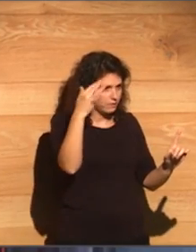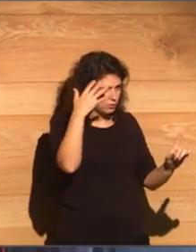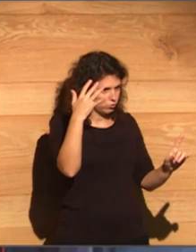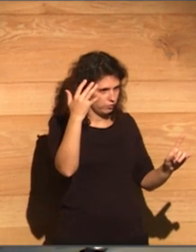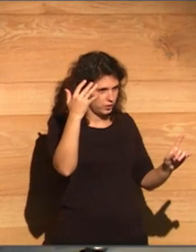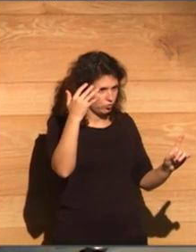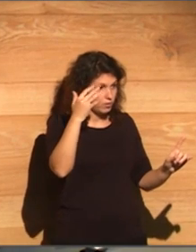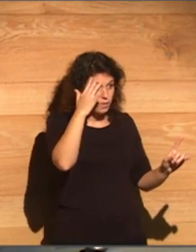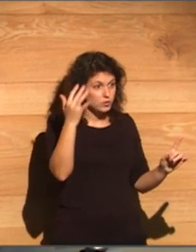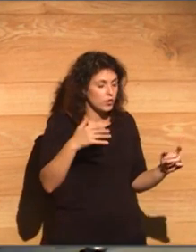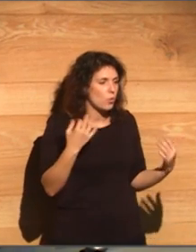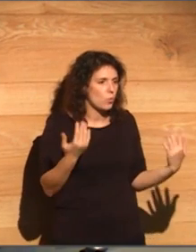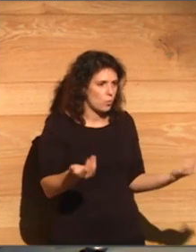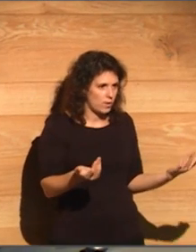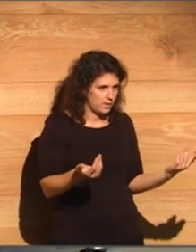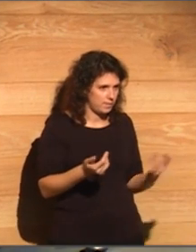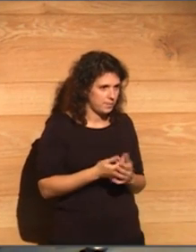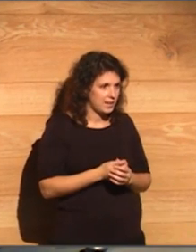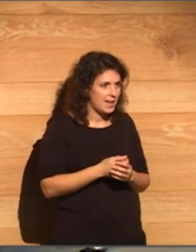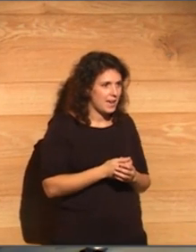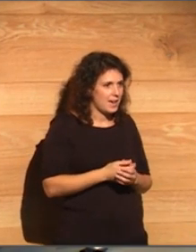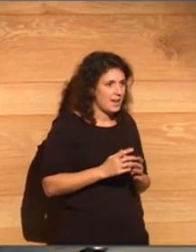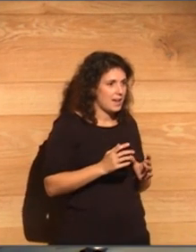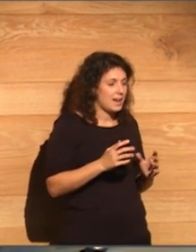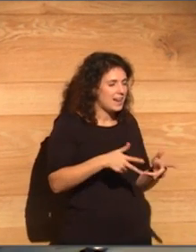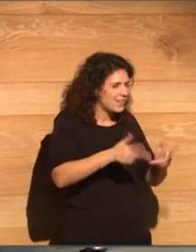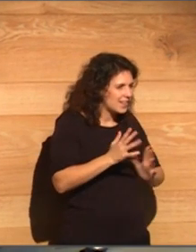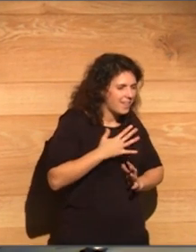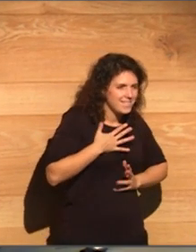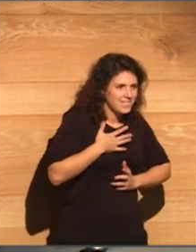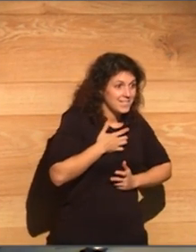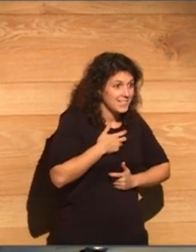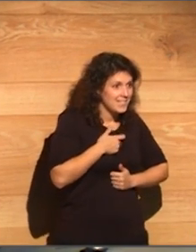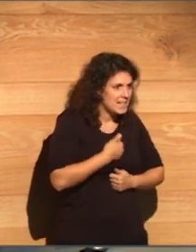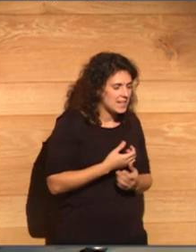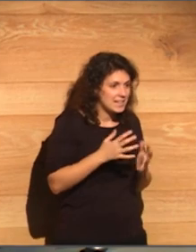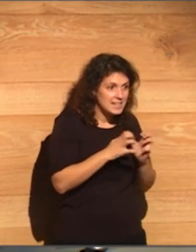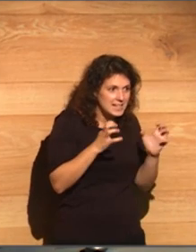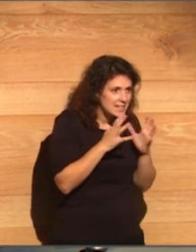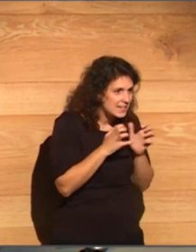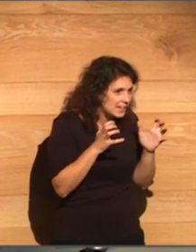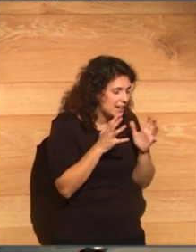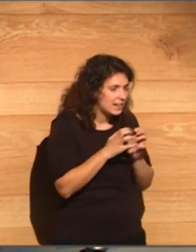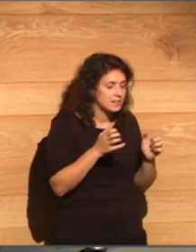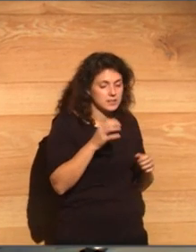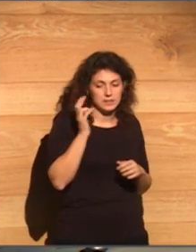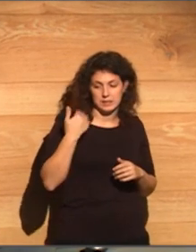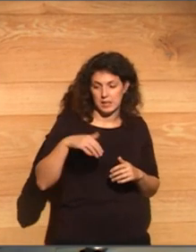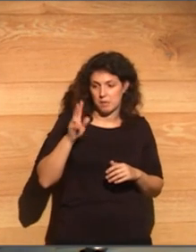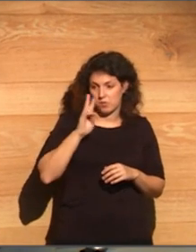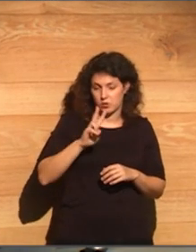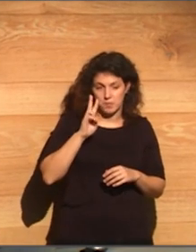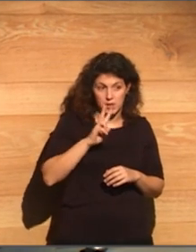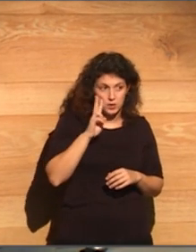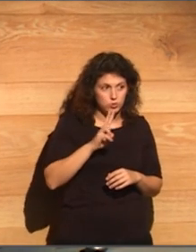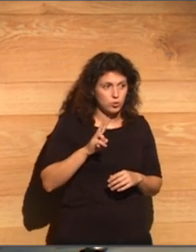filosófico es que esa ansiedad de libertad que nosotros habíamos visto en otros segmentos de su cine, por ejemplo, estaba